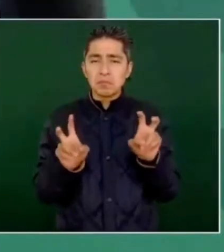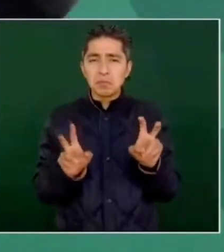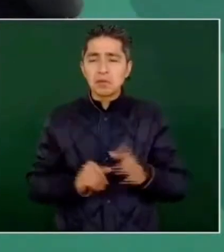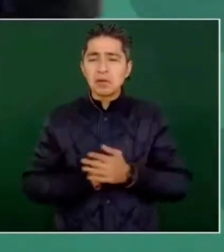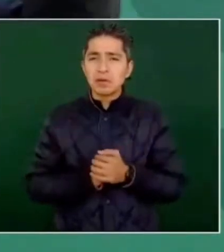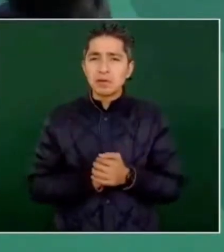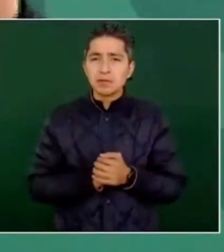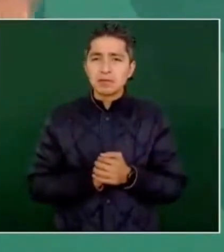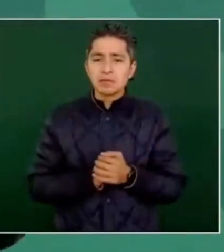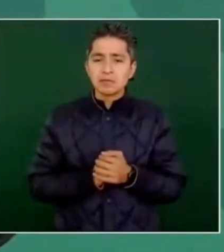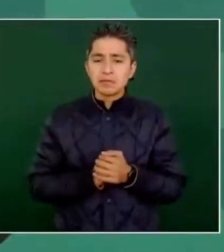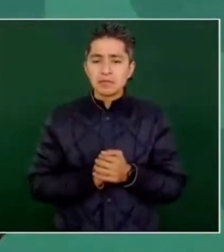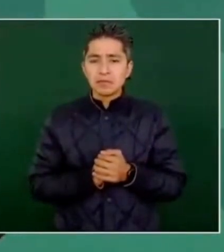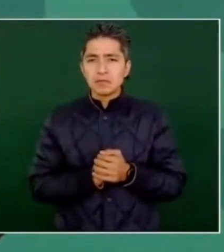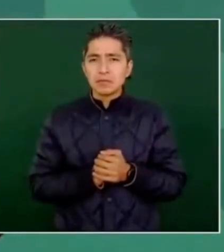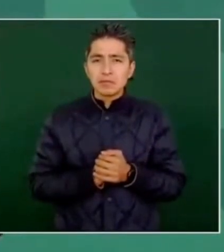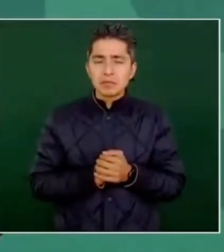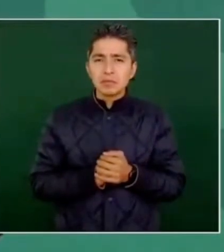¿Quién?